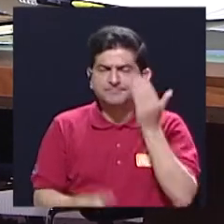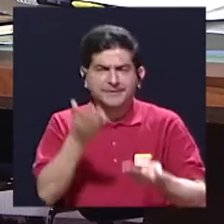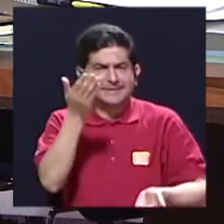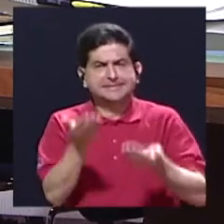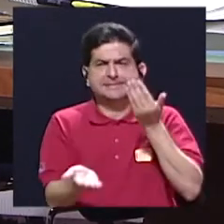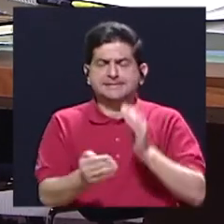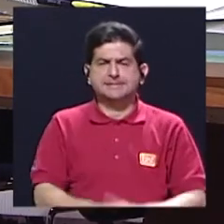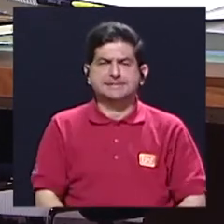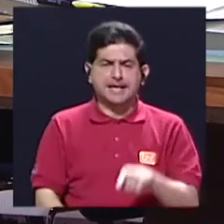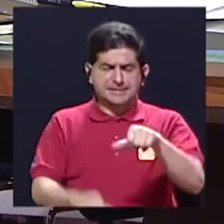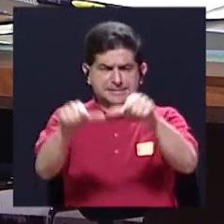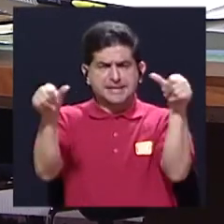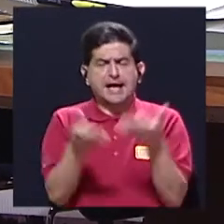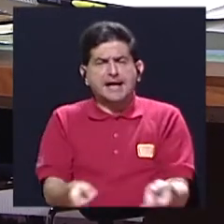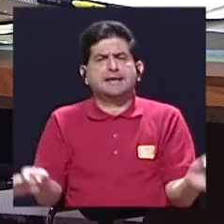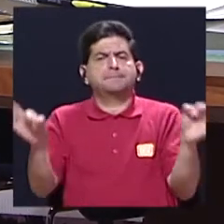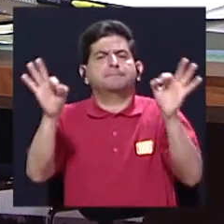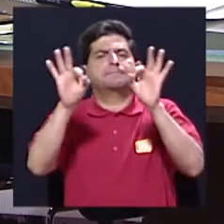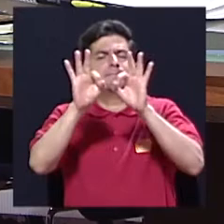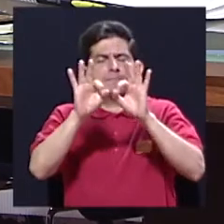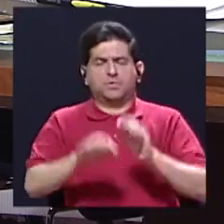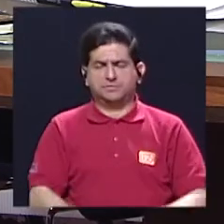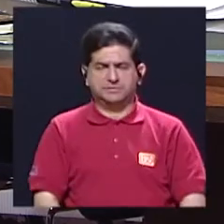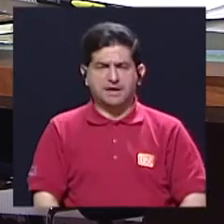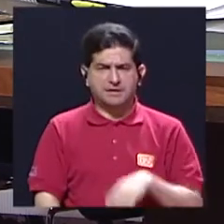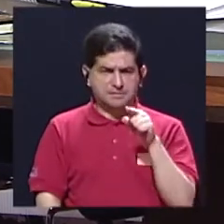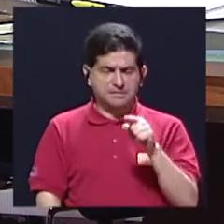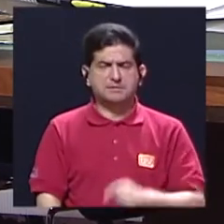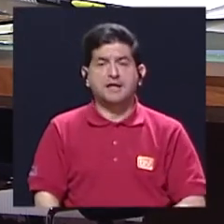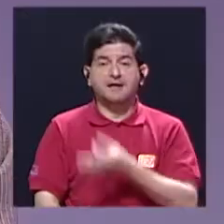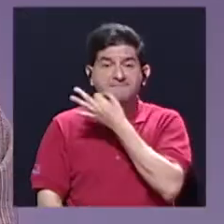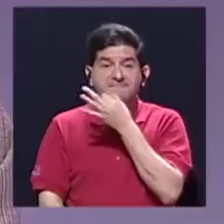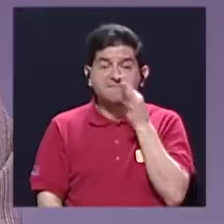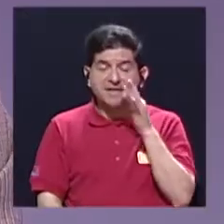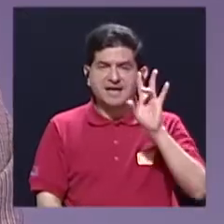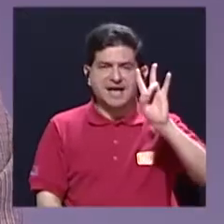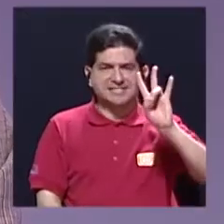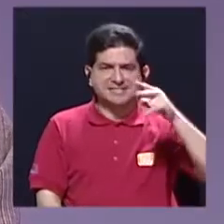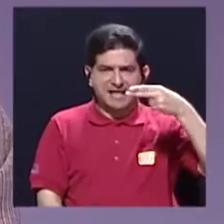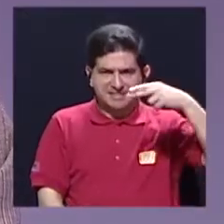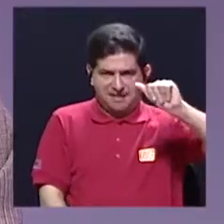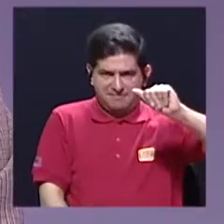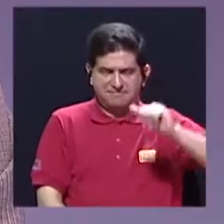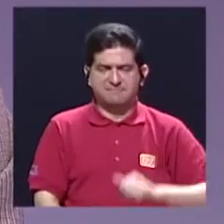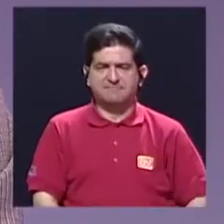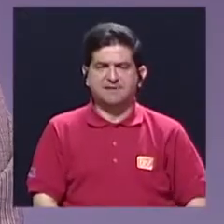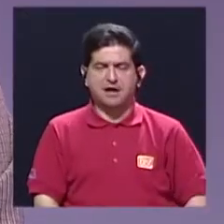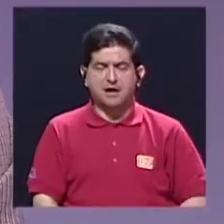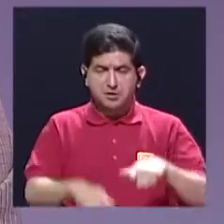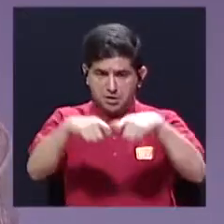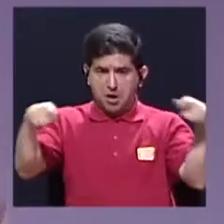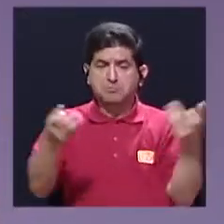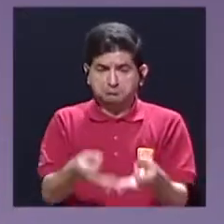un pulmón, un área fundamental, es una finca de 7 hectáreas, es un tamaño considerable, que